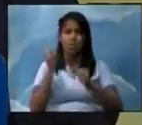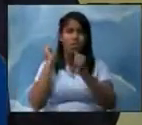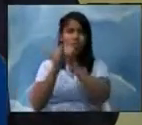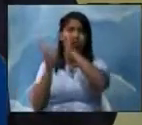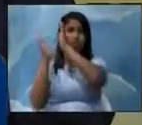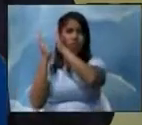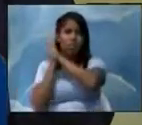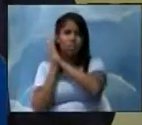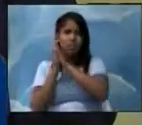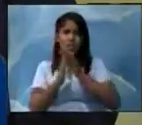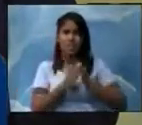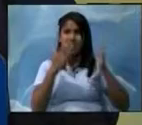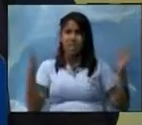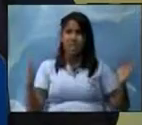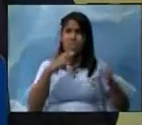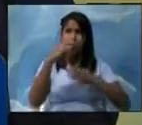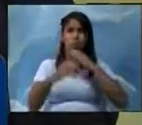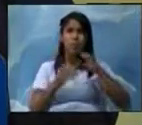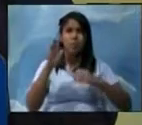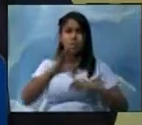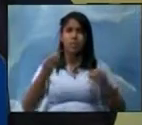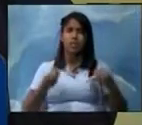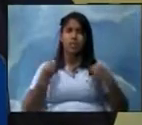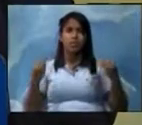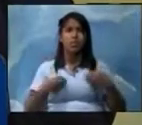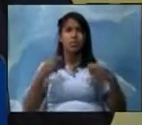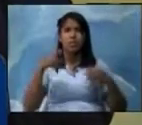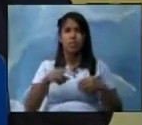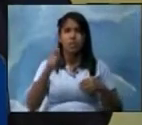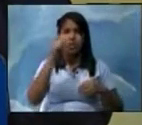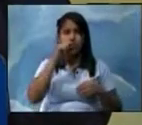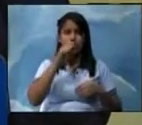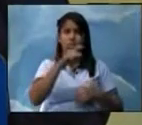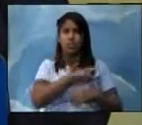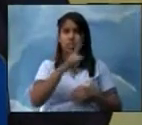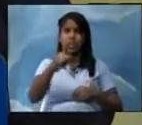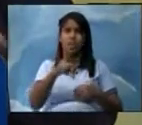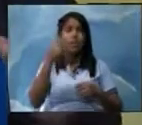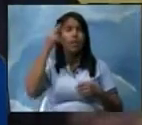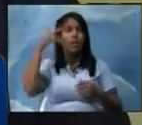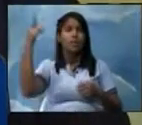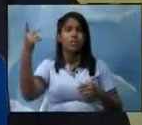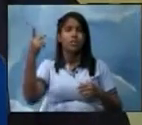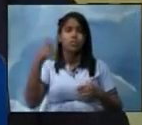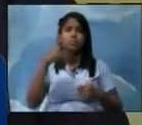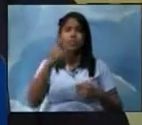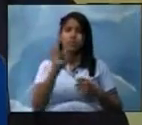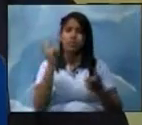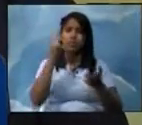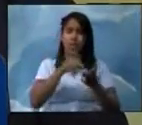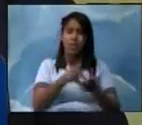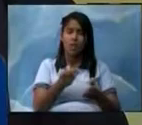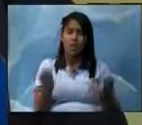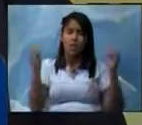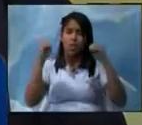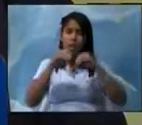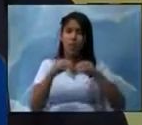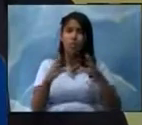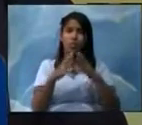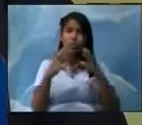dormir tremendo problemas estaba viviendo este hombre a través de este sueño llegó a la